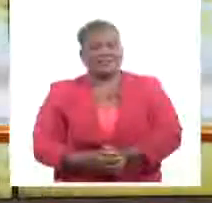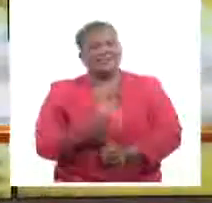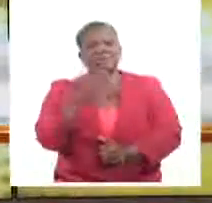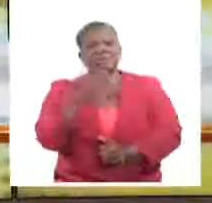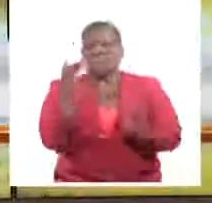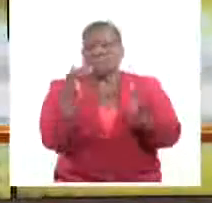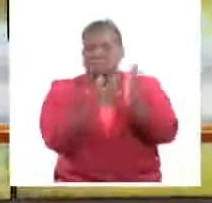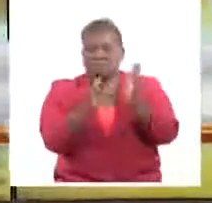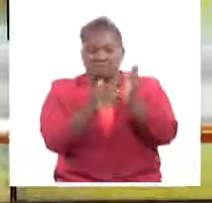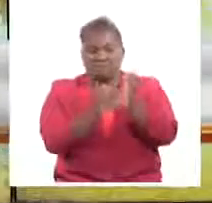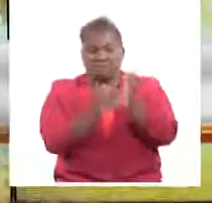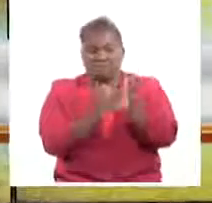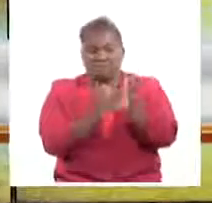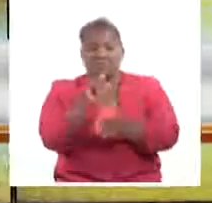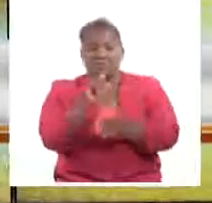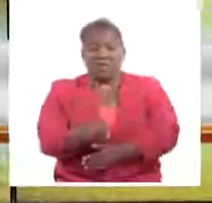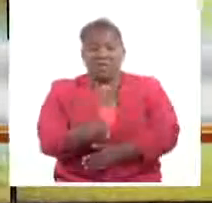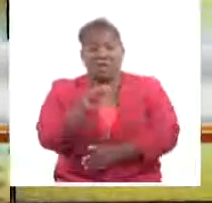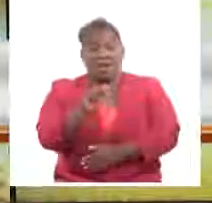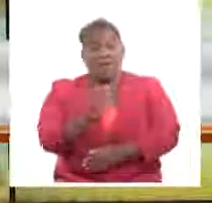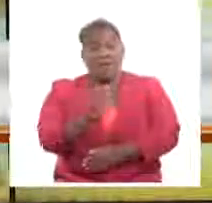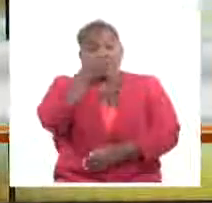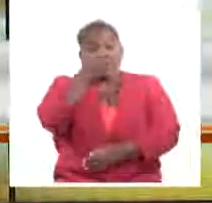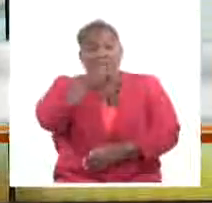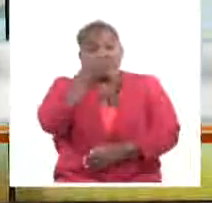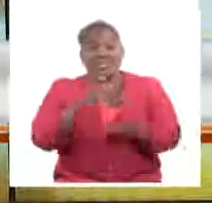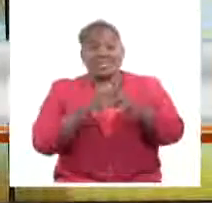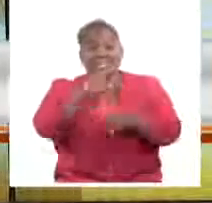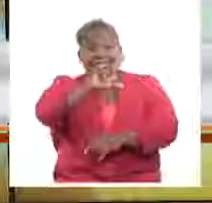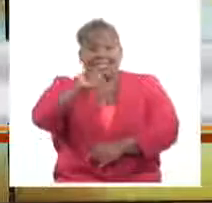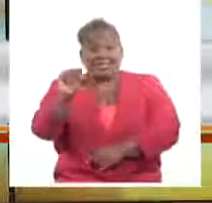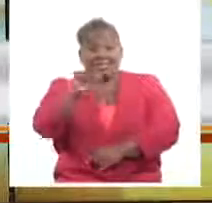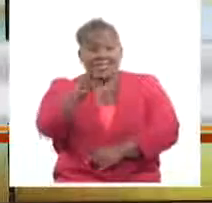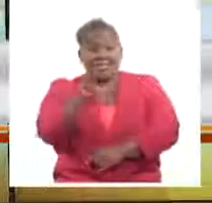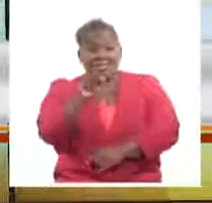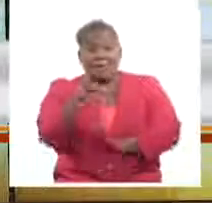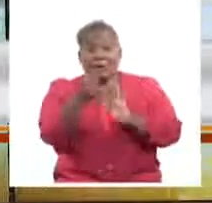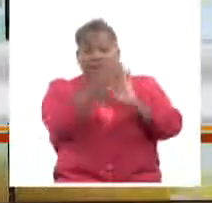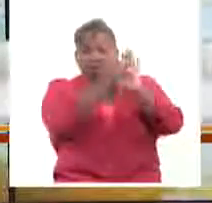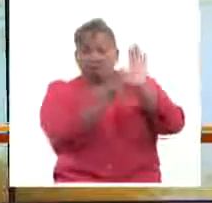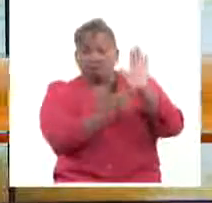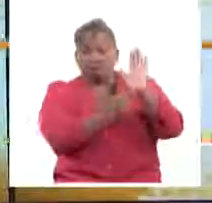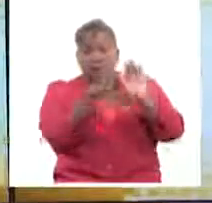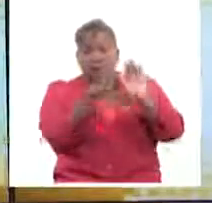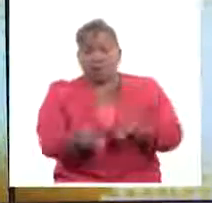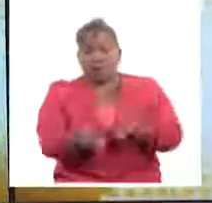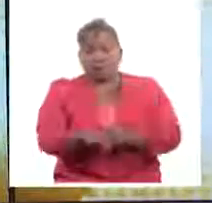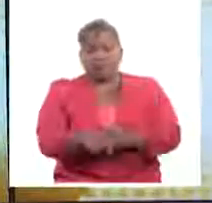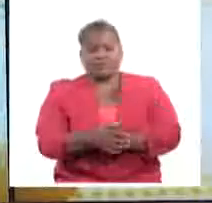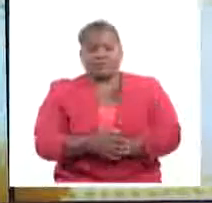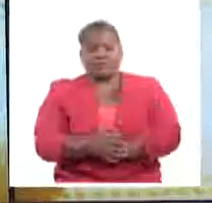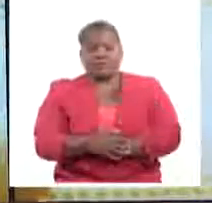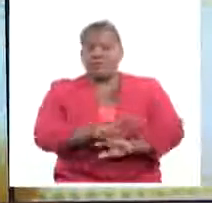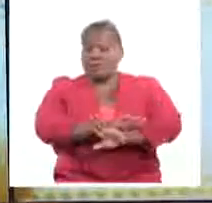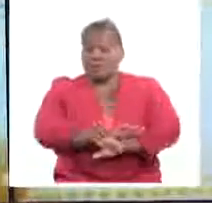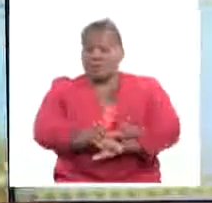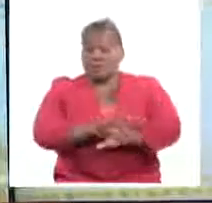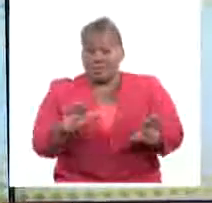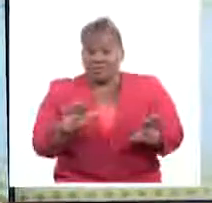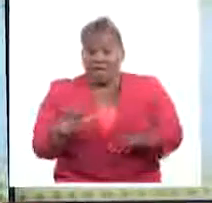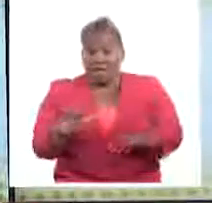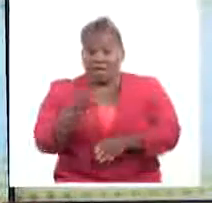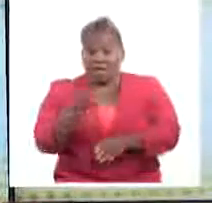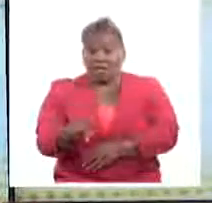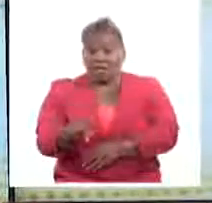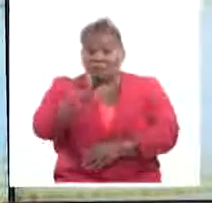Buenas tardes. Les propongo un acercamiento a los principales temas que marcan la agenda noticiosa de la jornada. Ya es un hecho, los